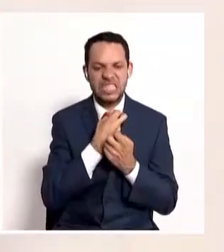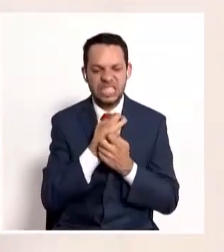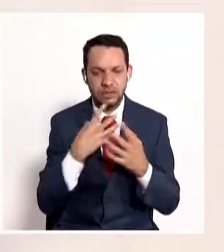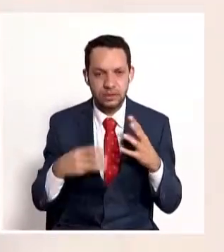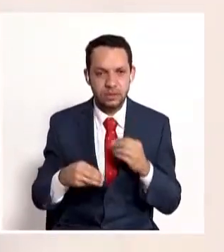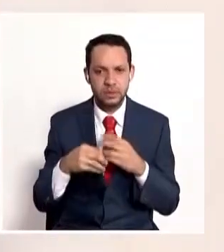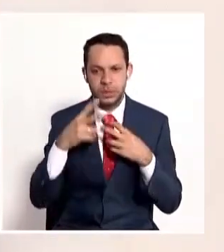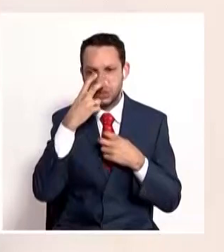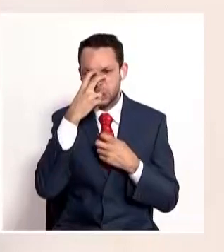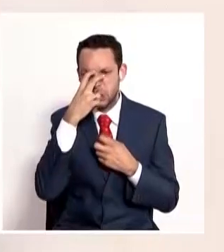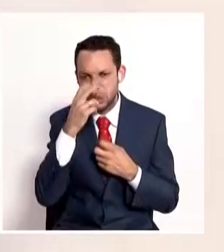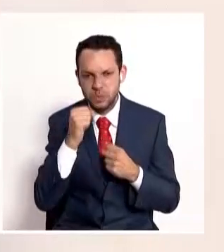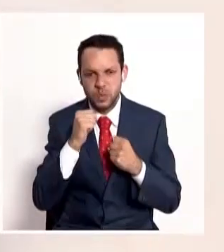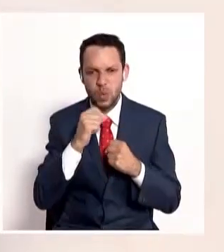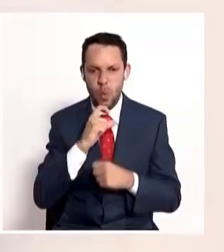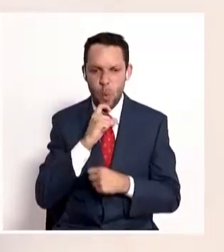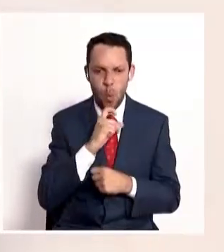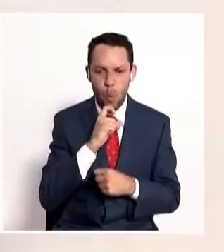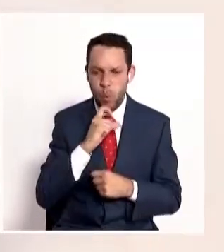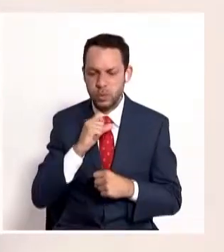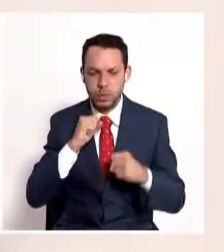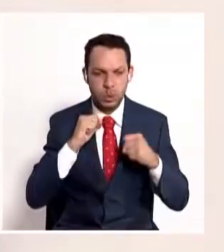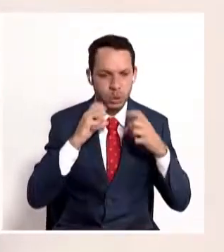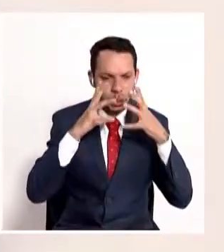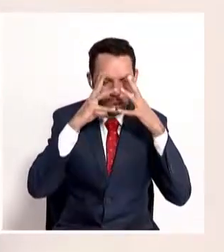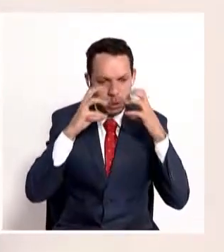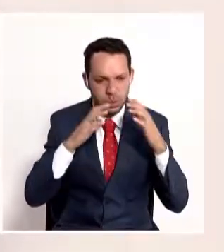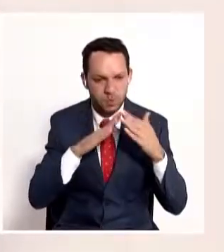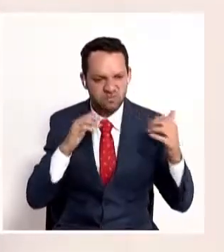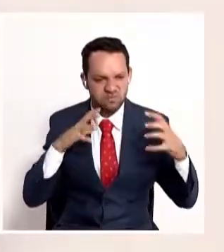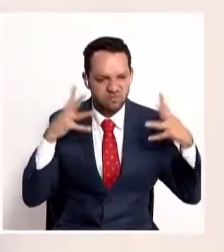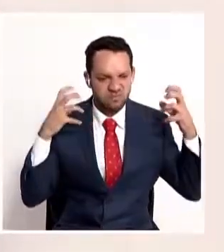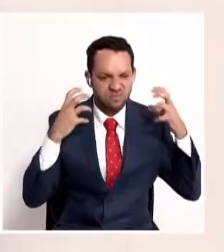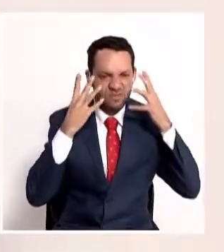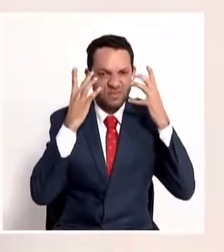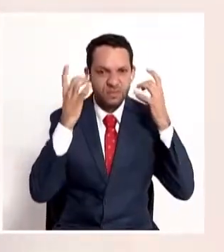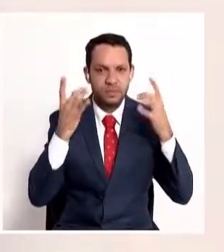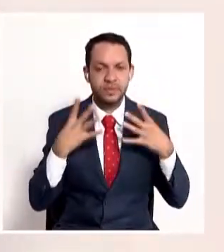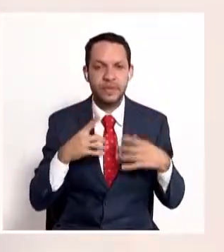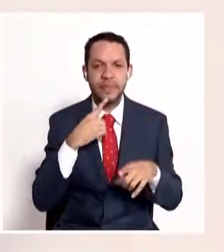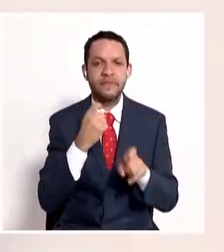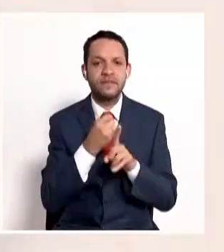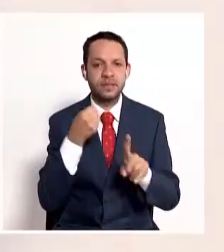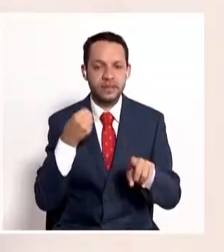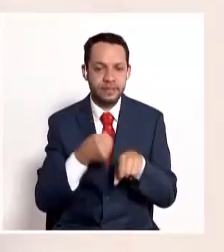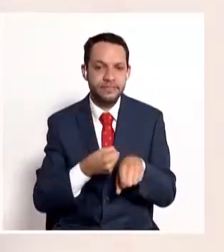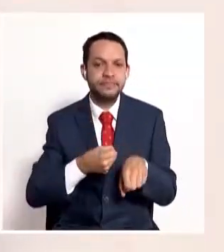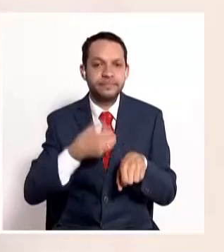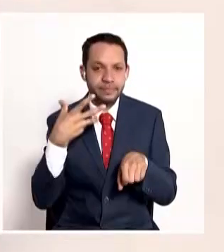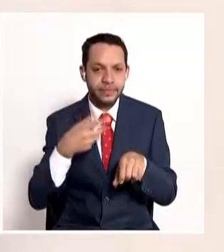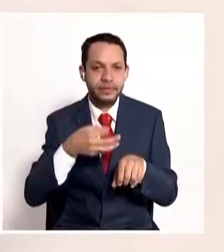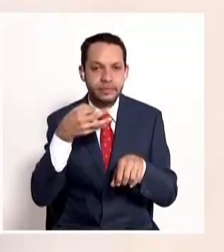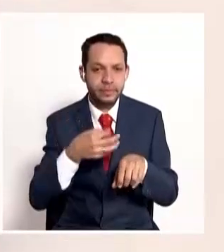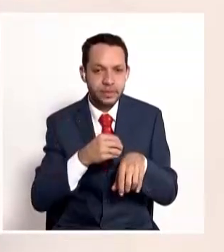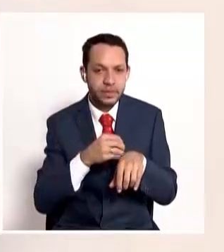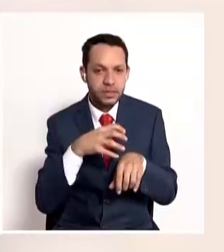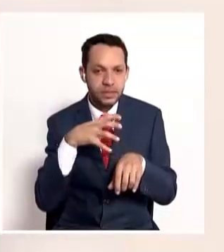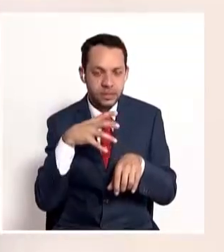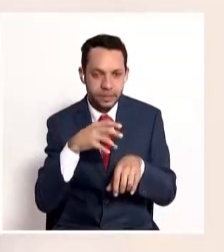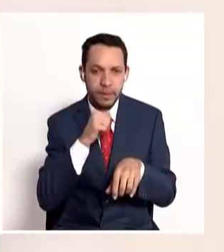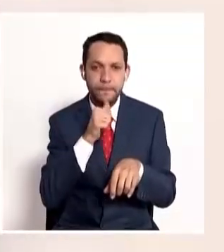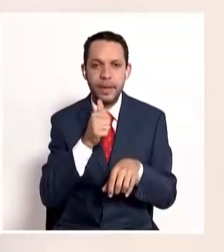a las radios al resentimiento a los odios a las tristezas y va muy muy de la mano de la parte de la psicología y